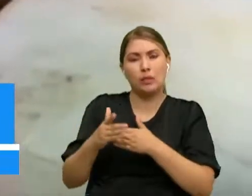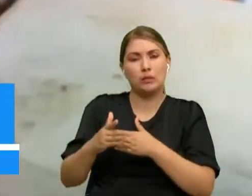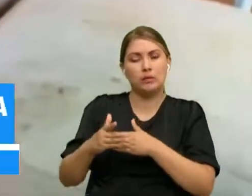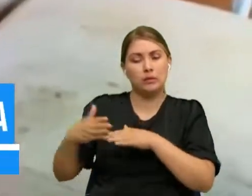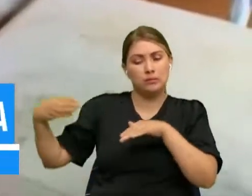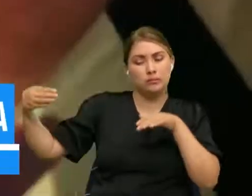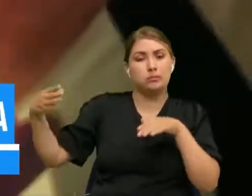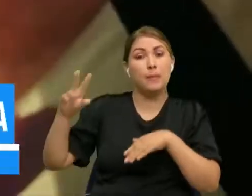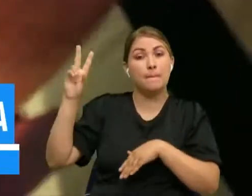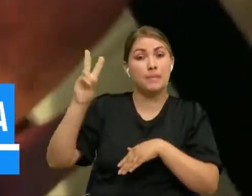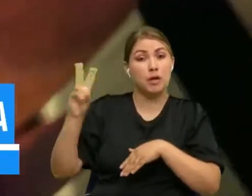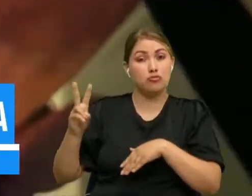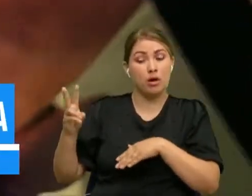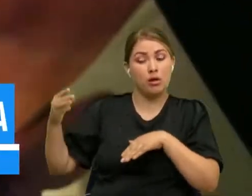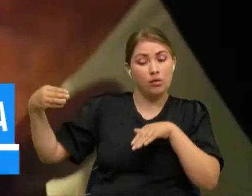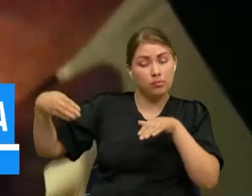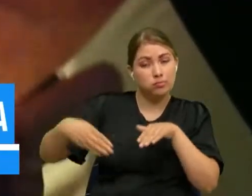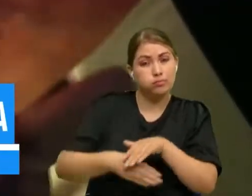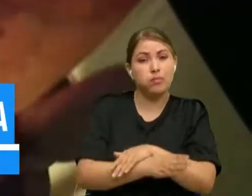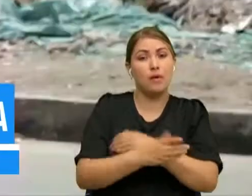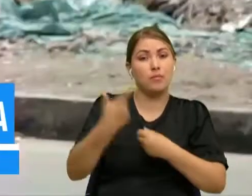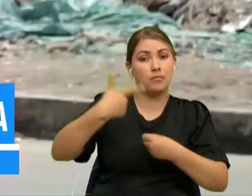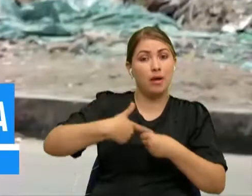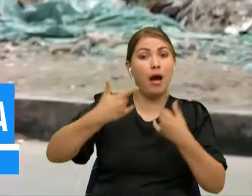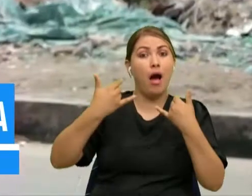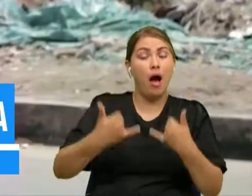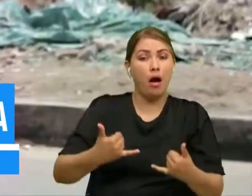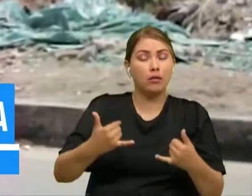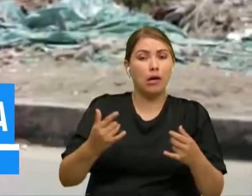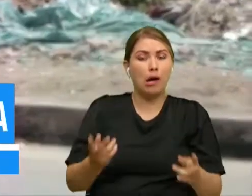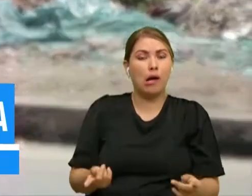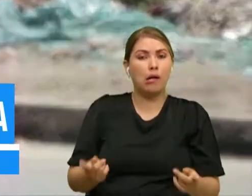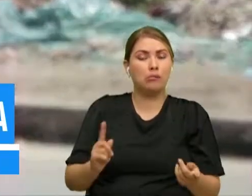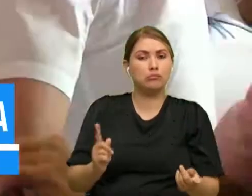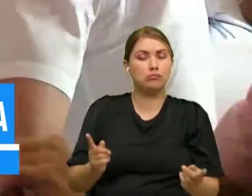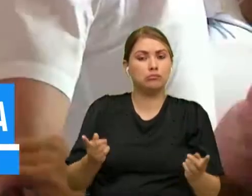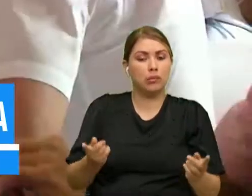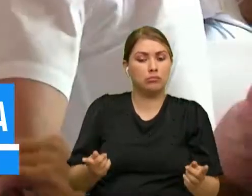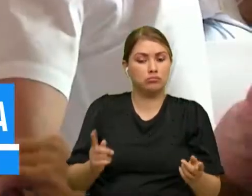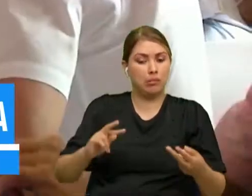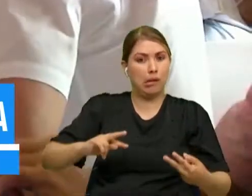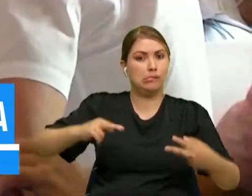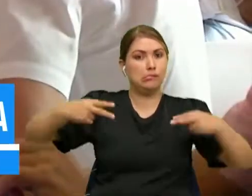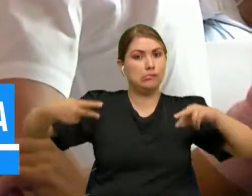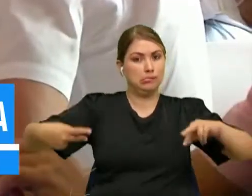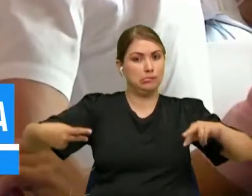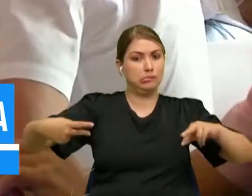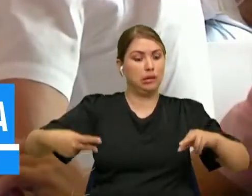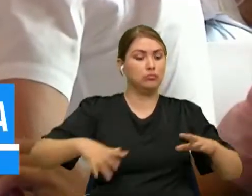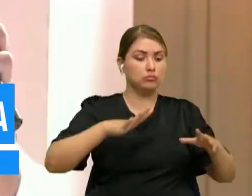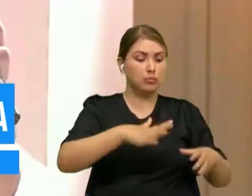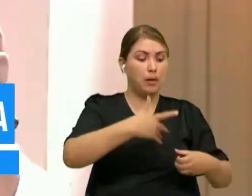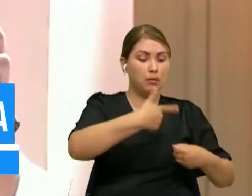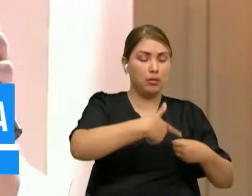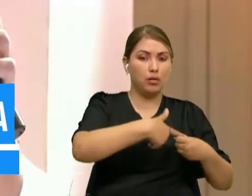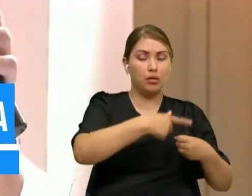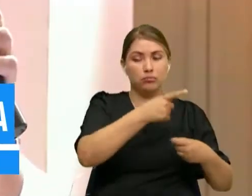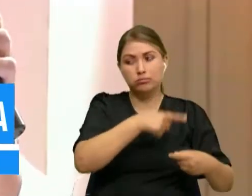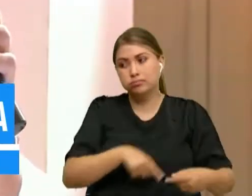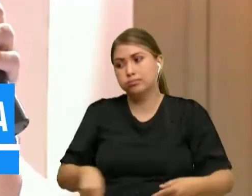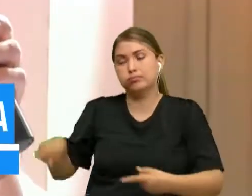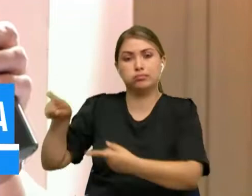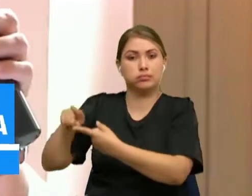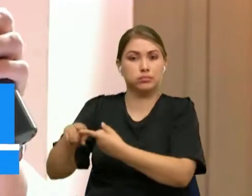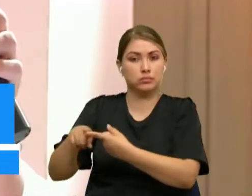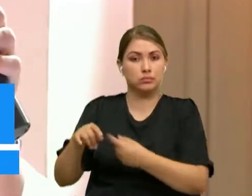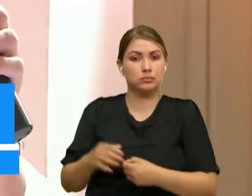ilegal que llegaba desde el país vecino, ahora el fenómeno presenta un revés, así lo denunció el alcalde del Zulia, Orlando Pradilla. De una